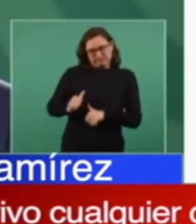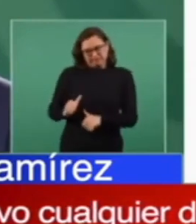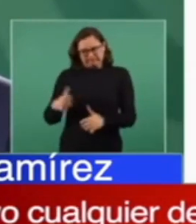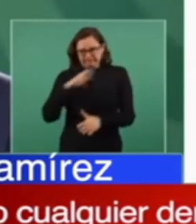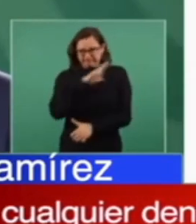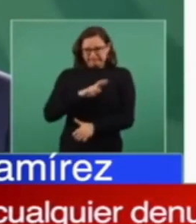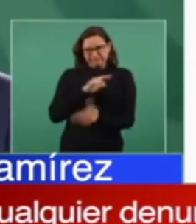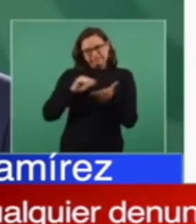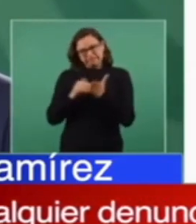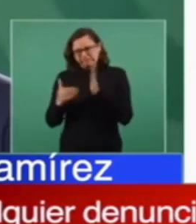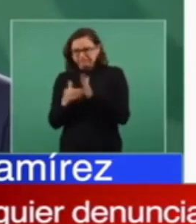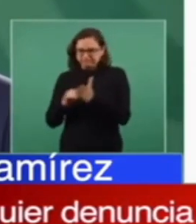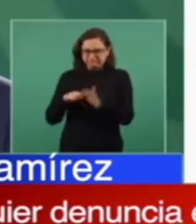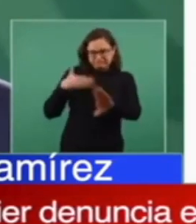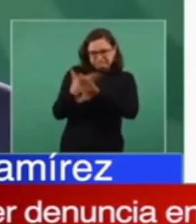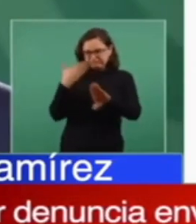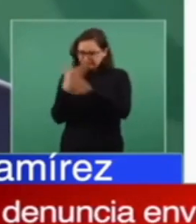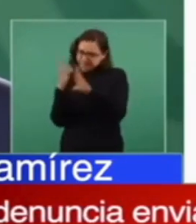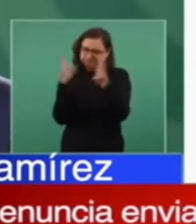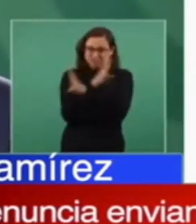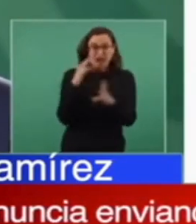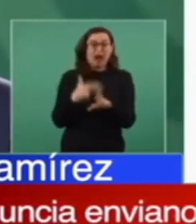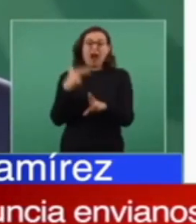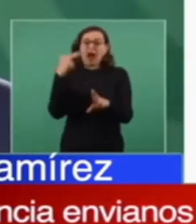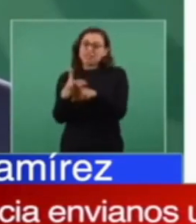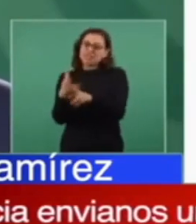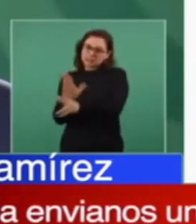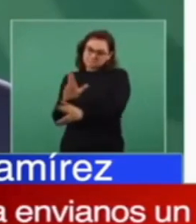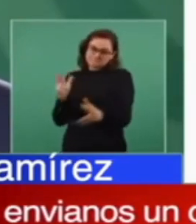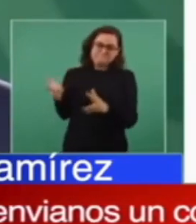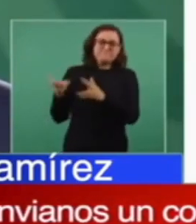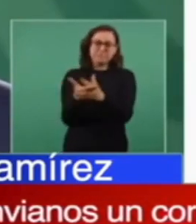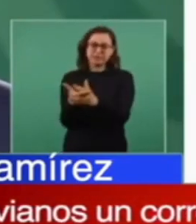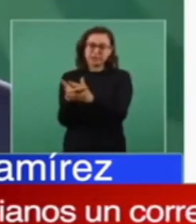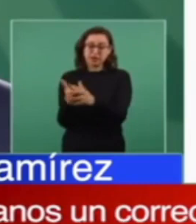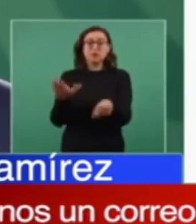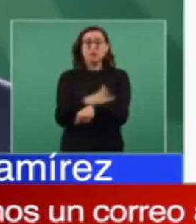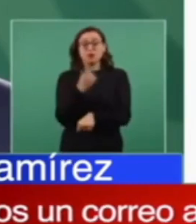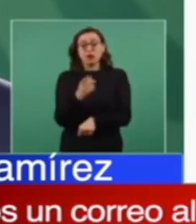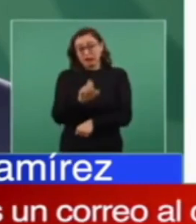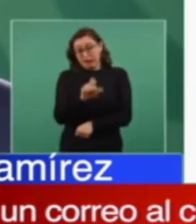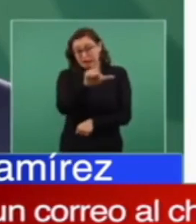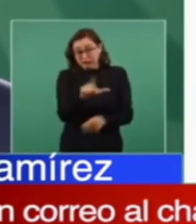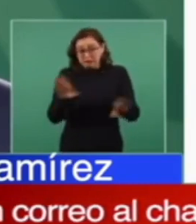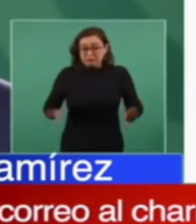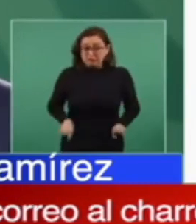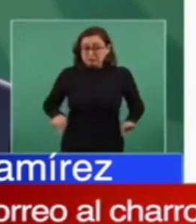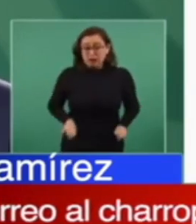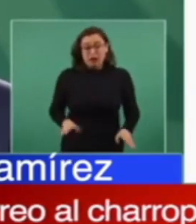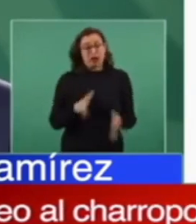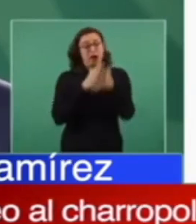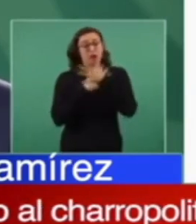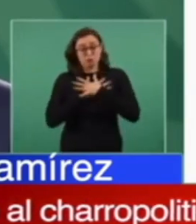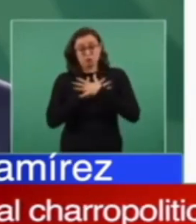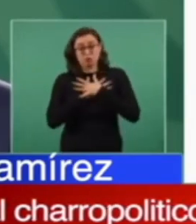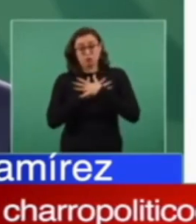él era amor y profesaba